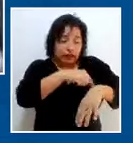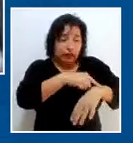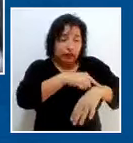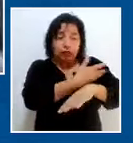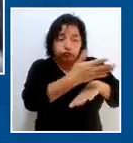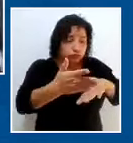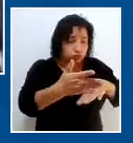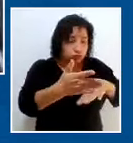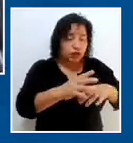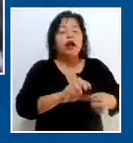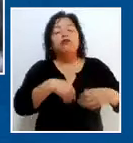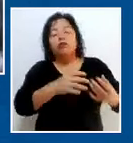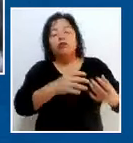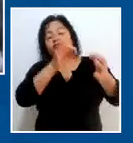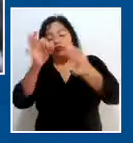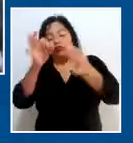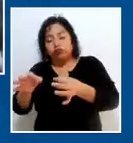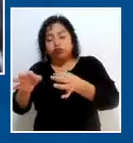judicial, ¿no?